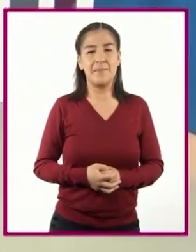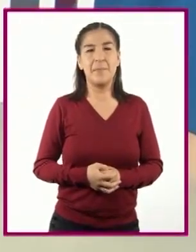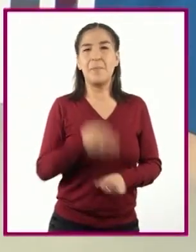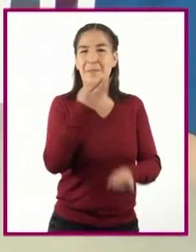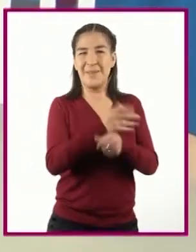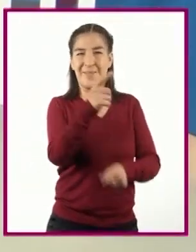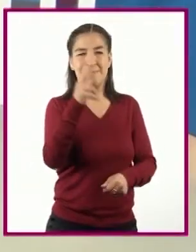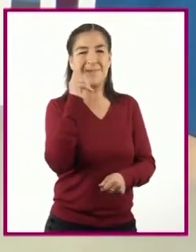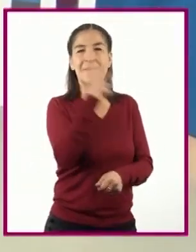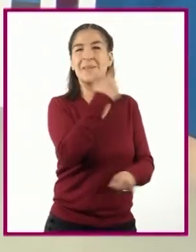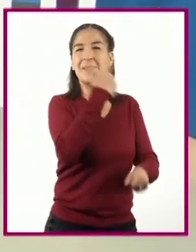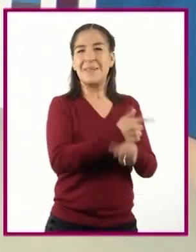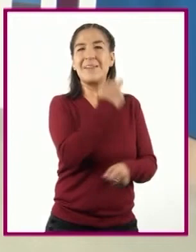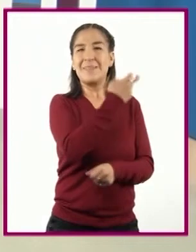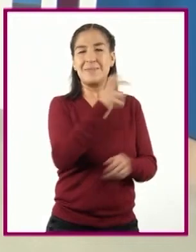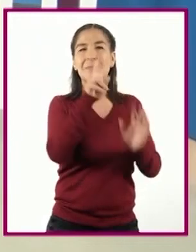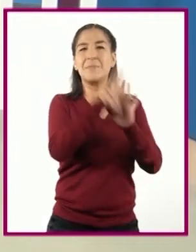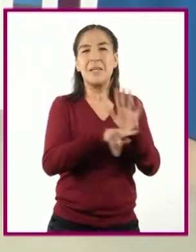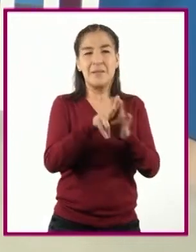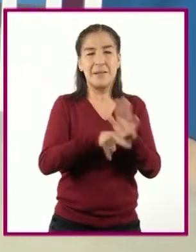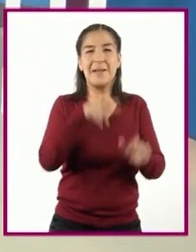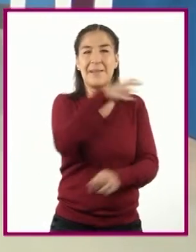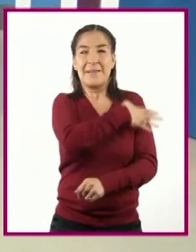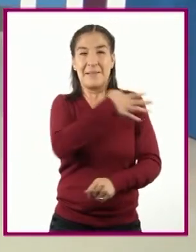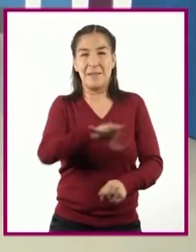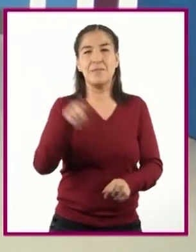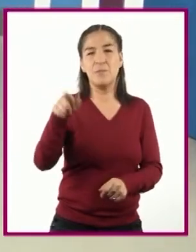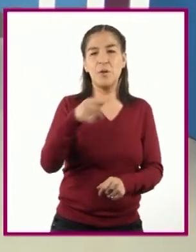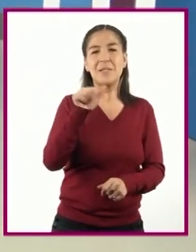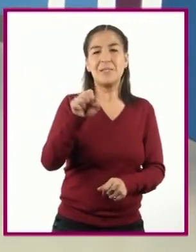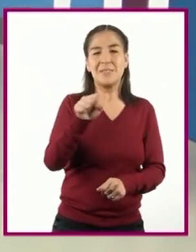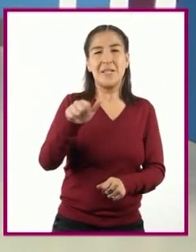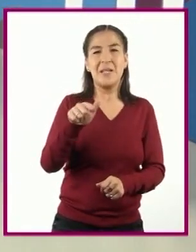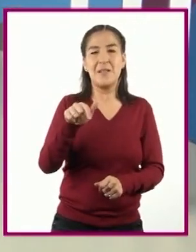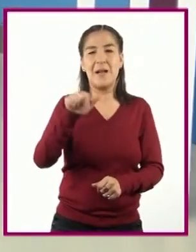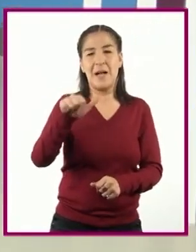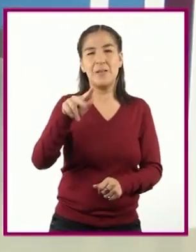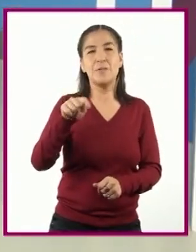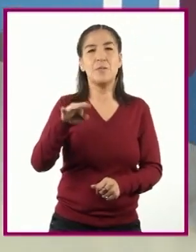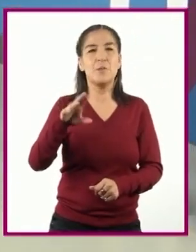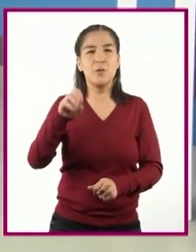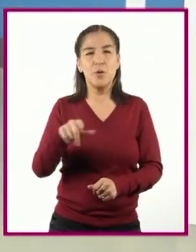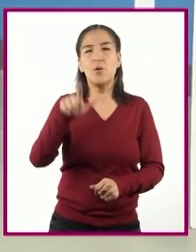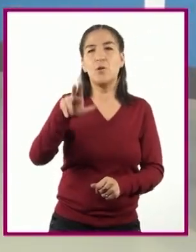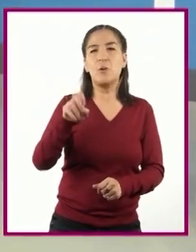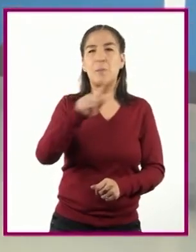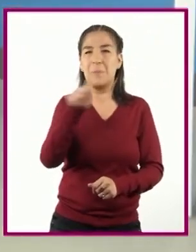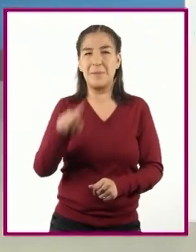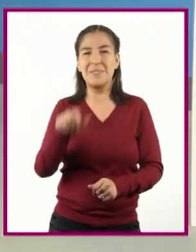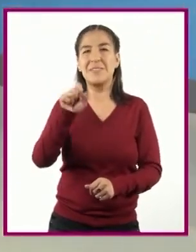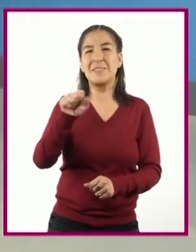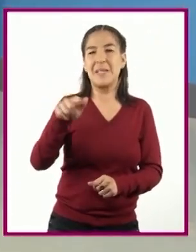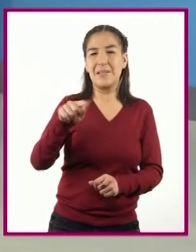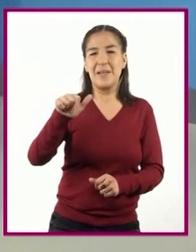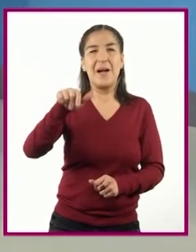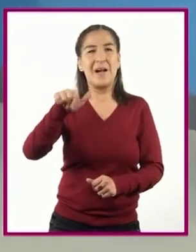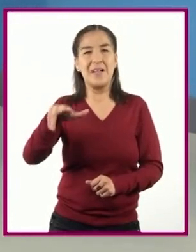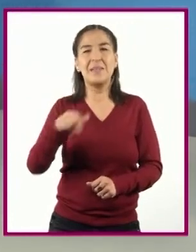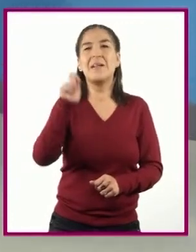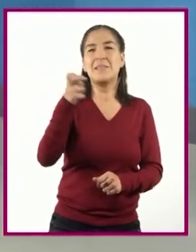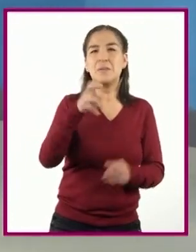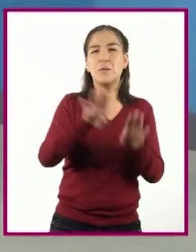Como pudieron darse cuenta en el video, el general Antonio López de Santa Anna, presidente de la República desde